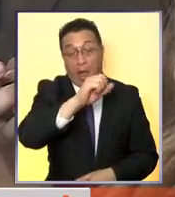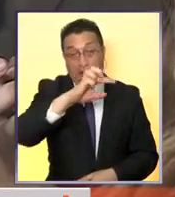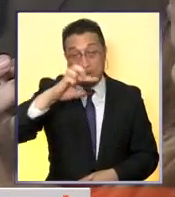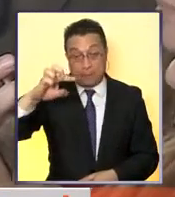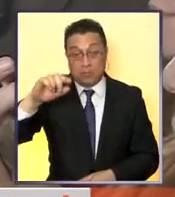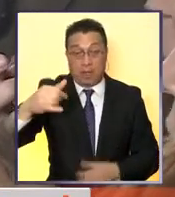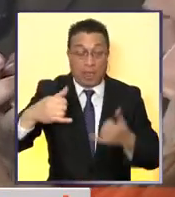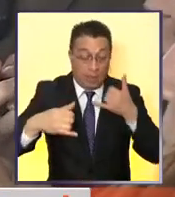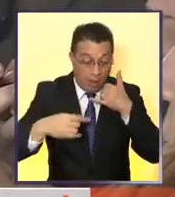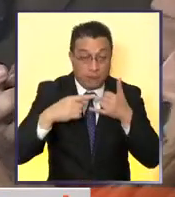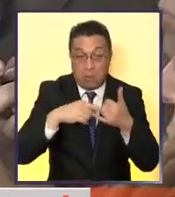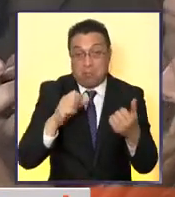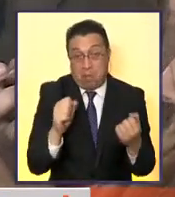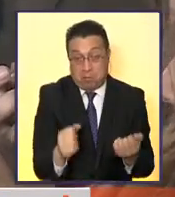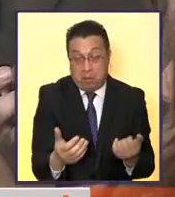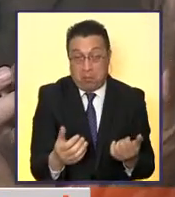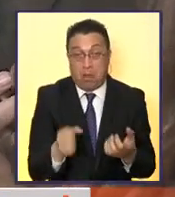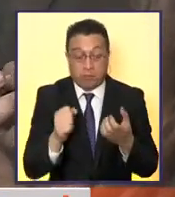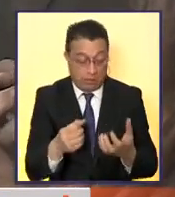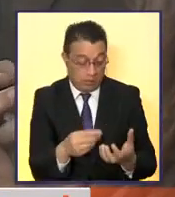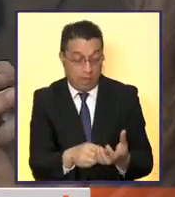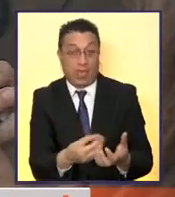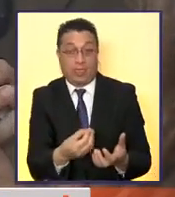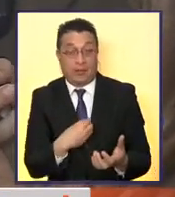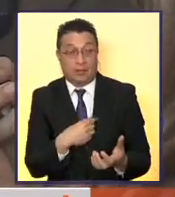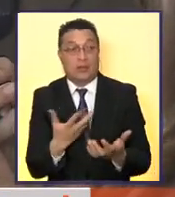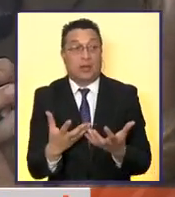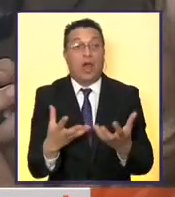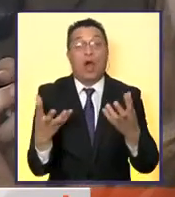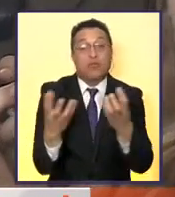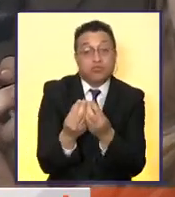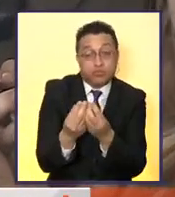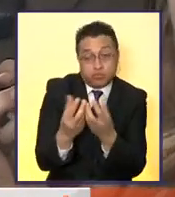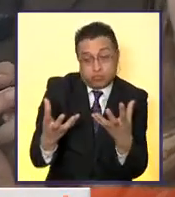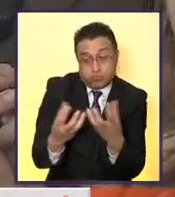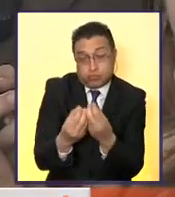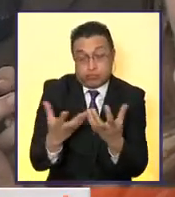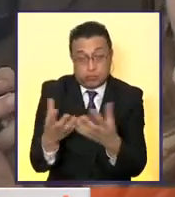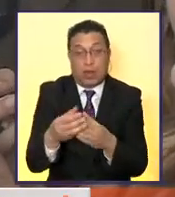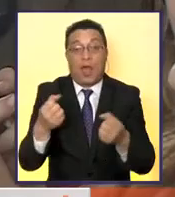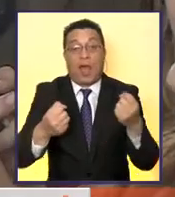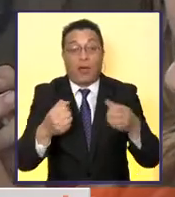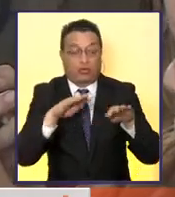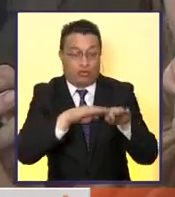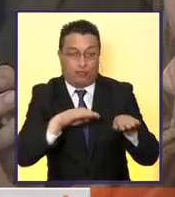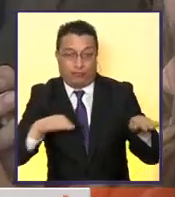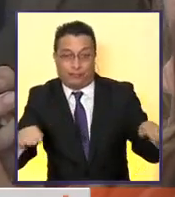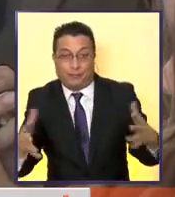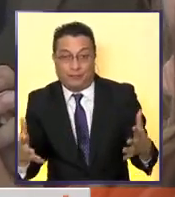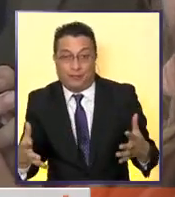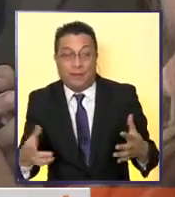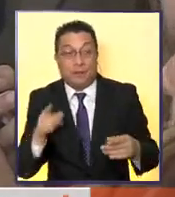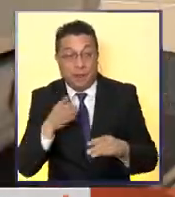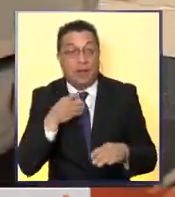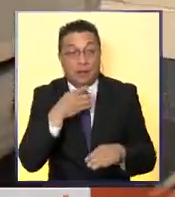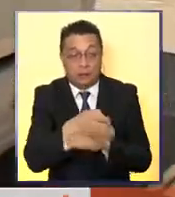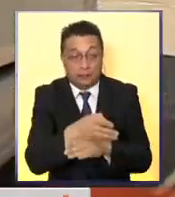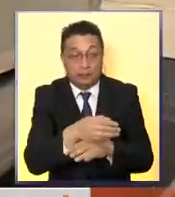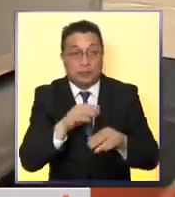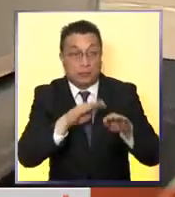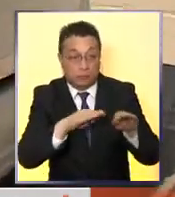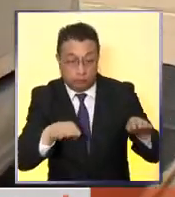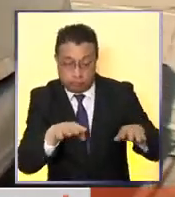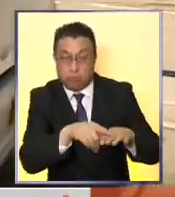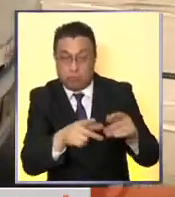smartphones porque eso les va a decir el nivel de congestión que tiene los estacionamientos vayan a los estacionamientos remotos de esa